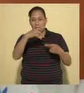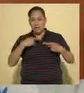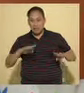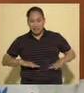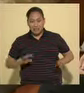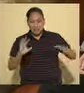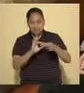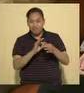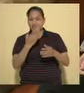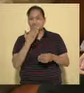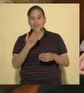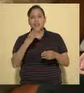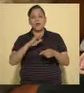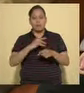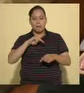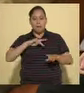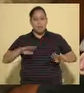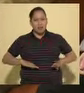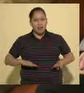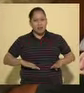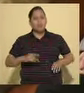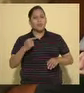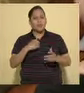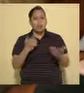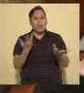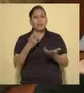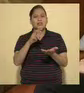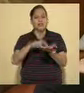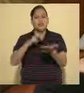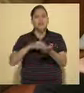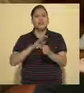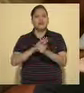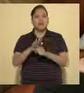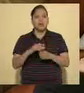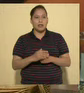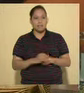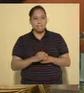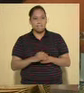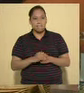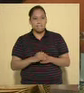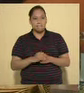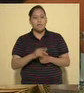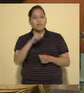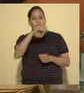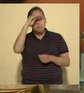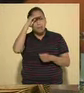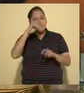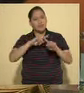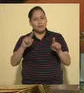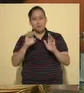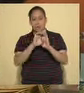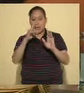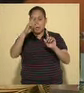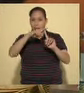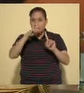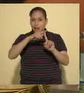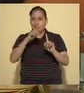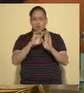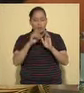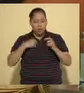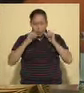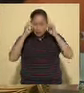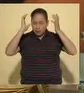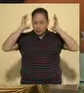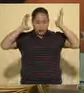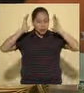adecuada, ¿no? Por mi actitud. Ajá. ¿Qué tengo que hacer entonces? ¿Cómo le hago? Fíjate. Pensar diferente. Exacto. Pero como tarea. O sea, como te levantas y te